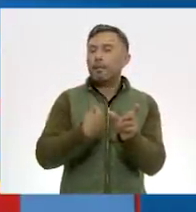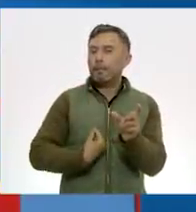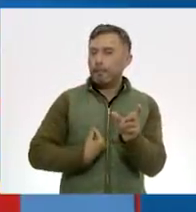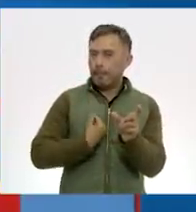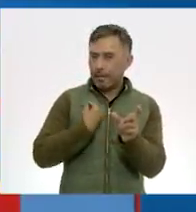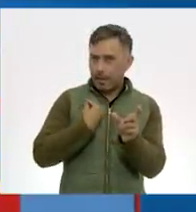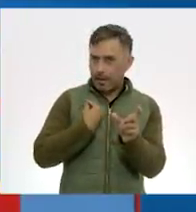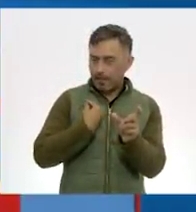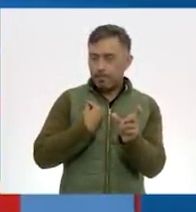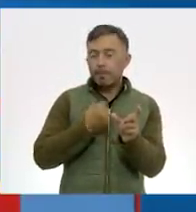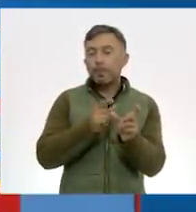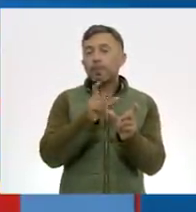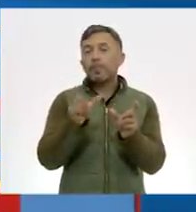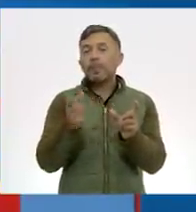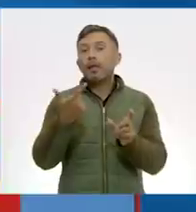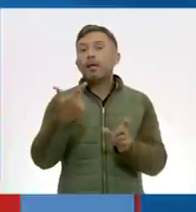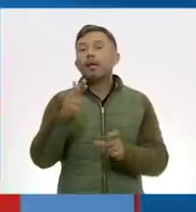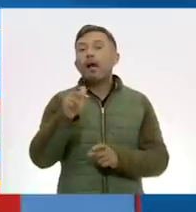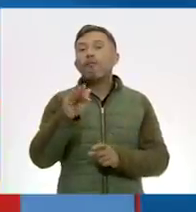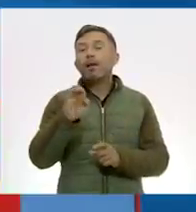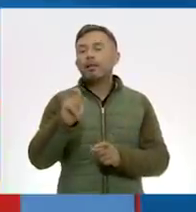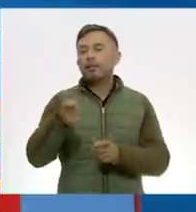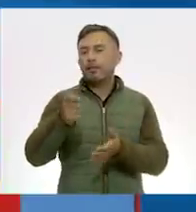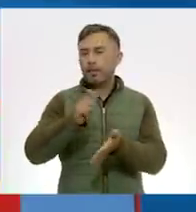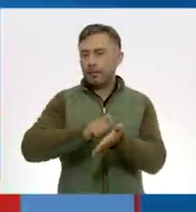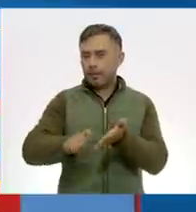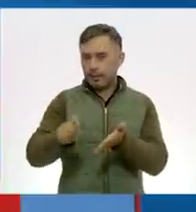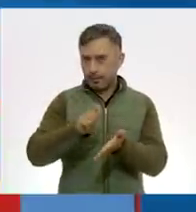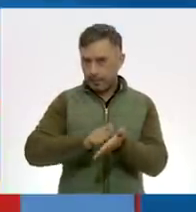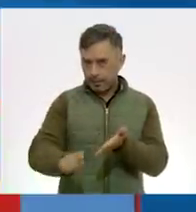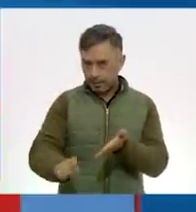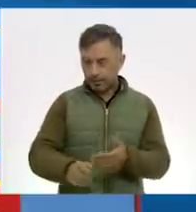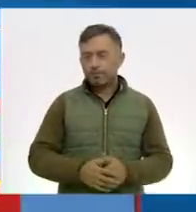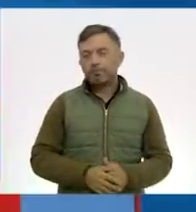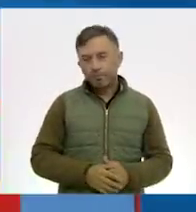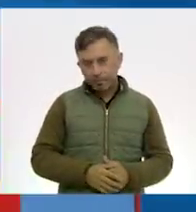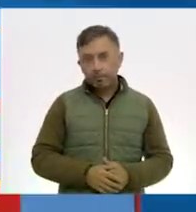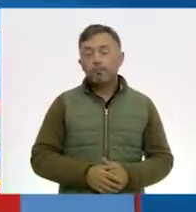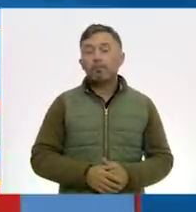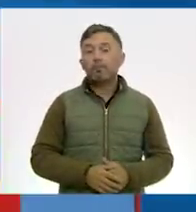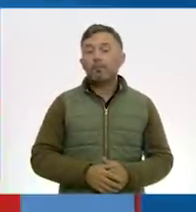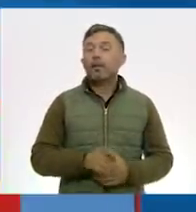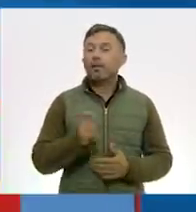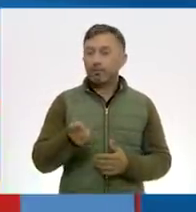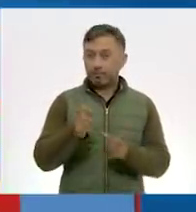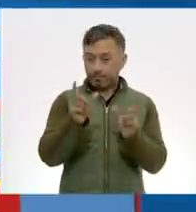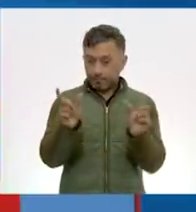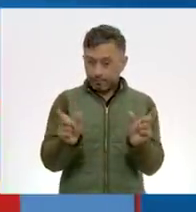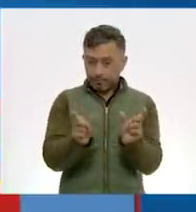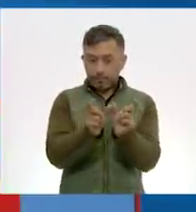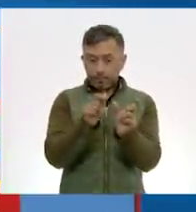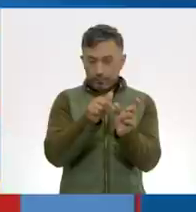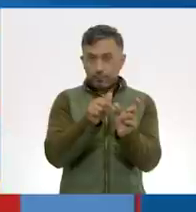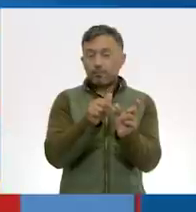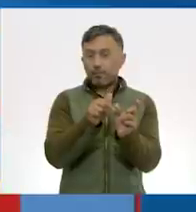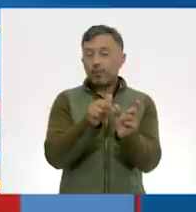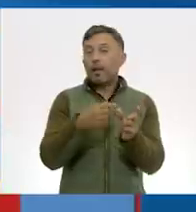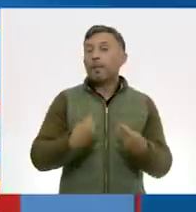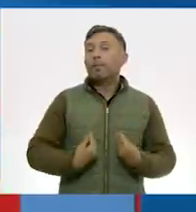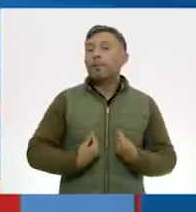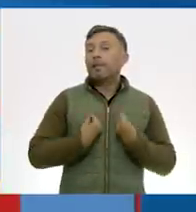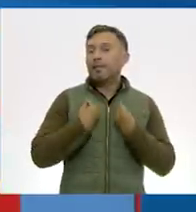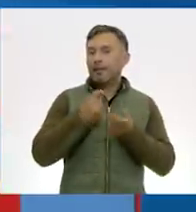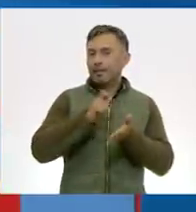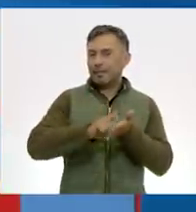graphen significa escritura, escribir. De ahí tenemos entonces que la biografía es una narración